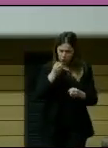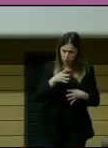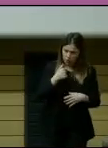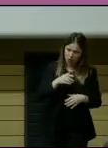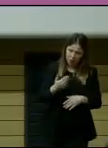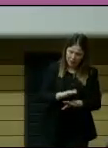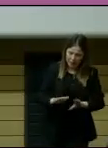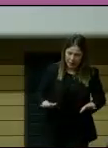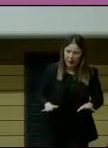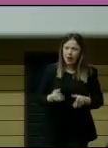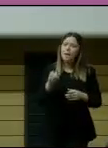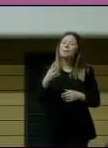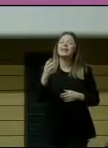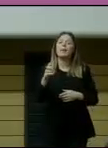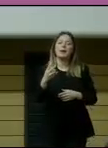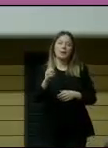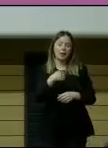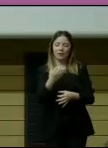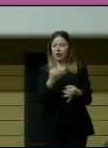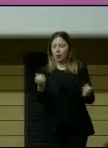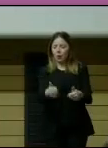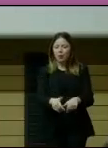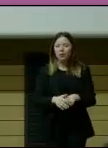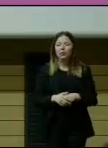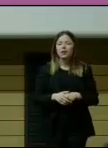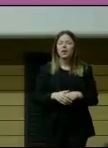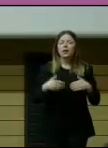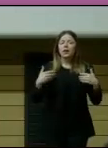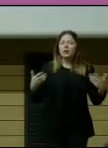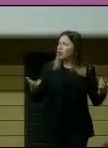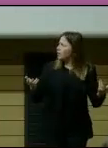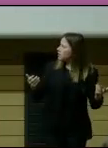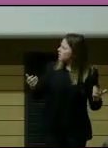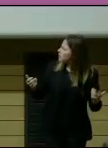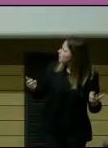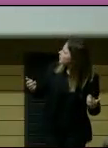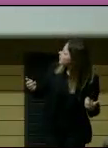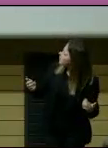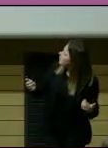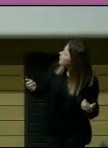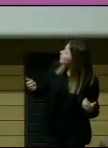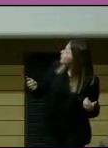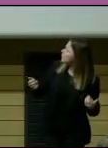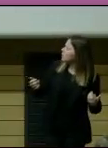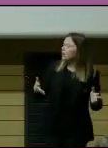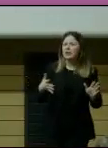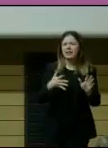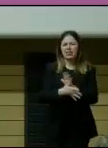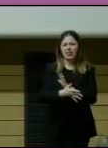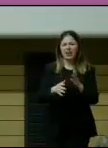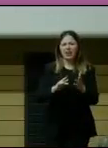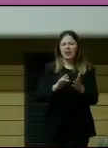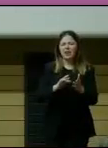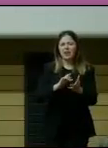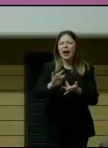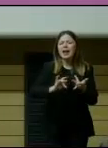¿eh? 20. 20, venga, perfecto. Vale, una mirada profesional, claro. Sin duda, no hay ningún tipo de duda que la crisis de